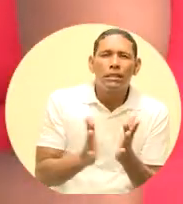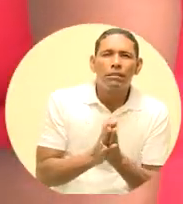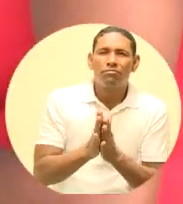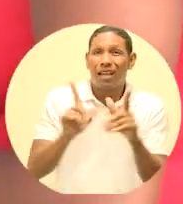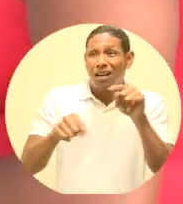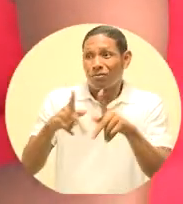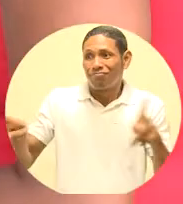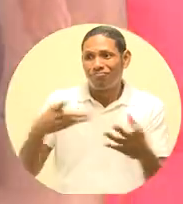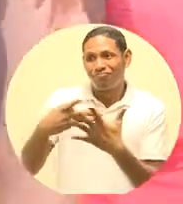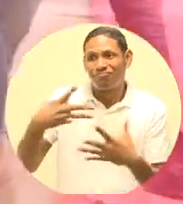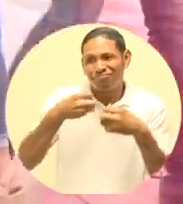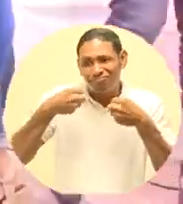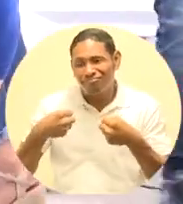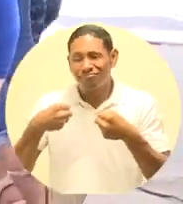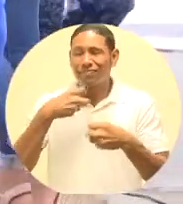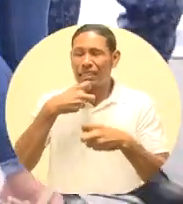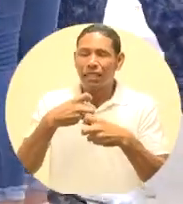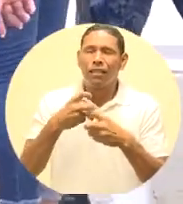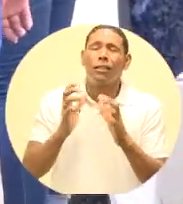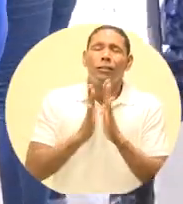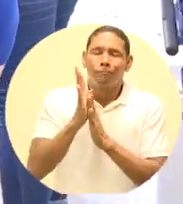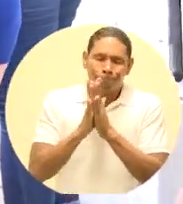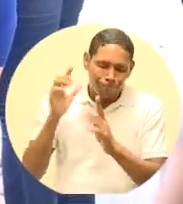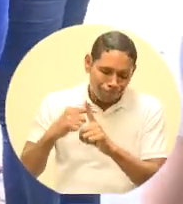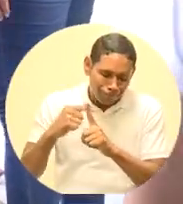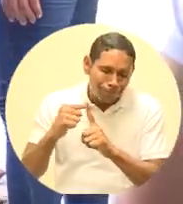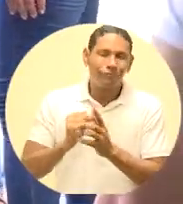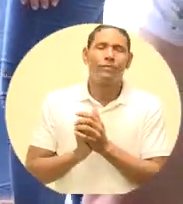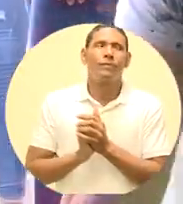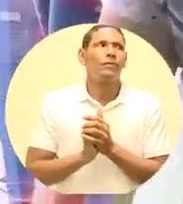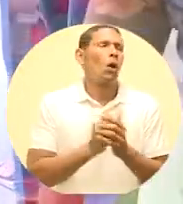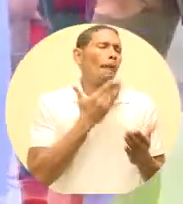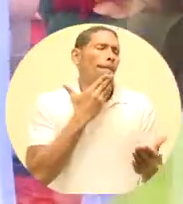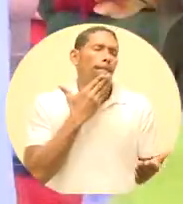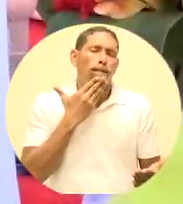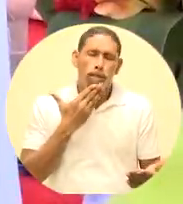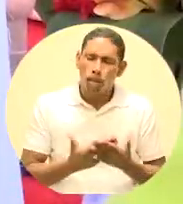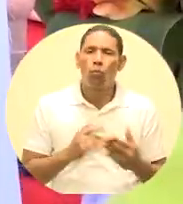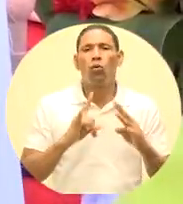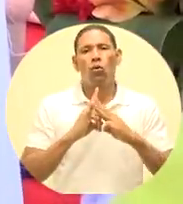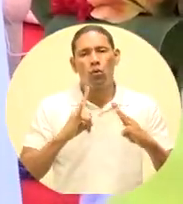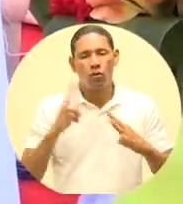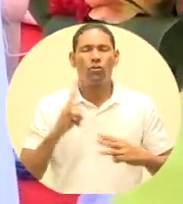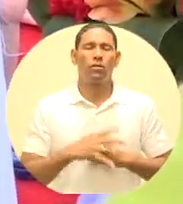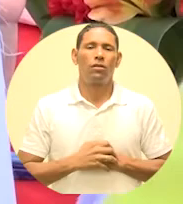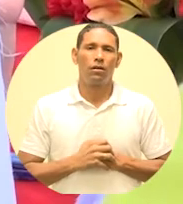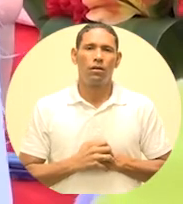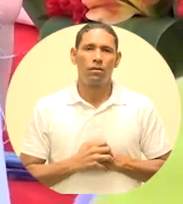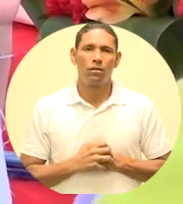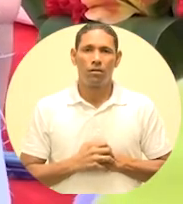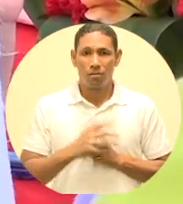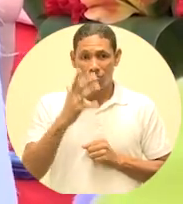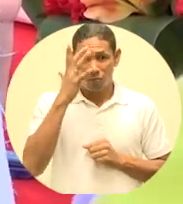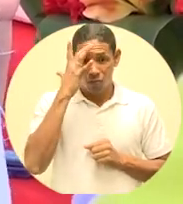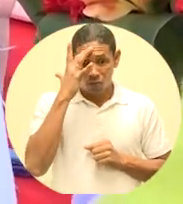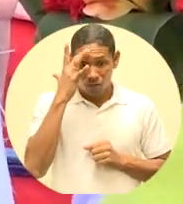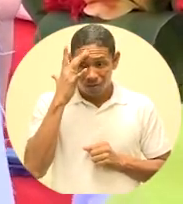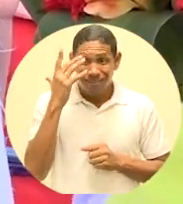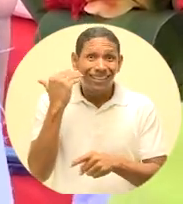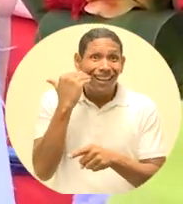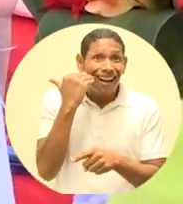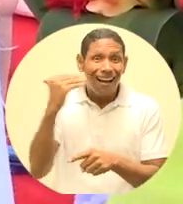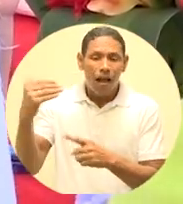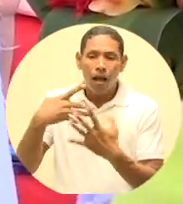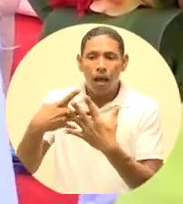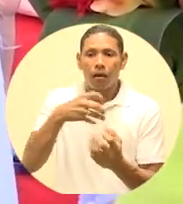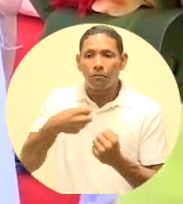esperanza para las personas que se encuentran internas en el centro penitenciario. Le agradecemos a la Universidad Magdalena el detalle